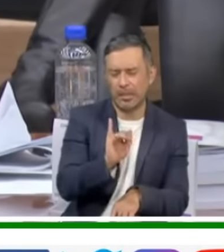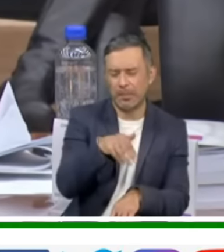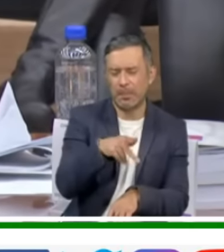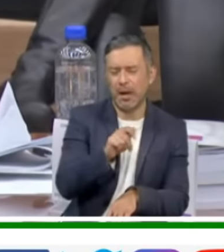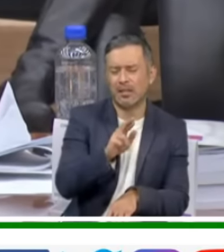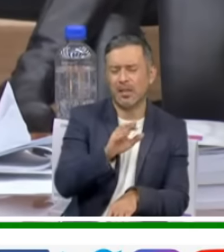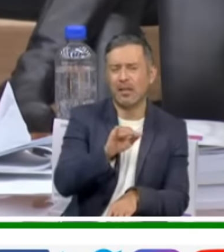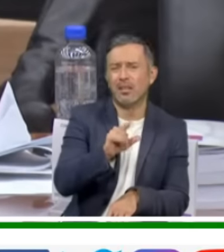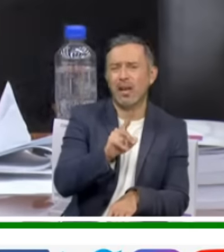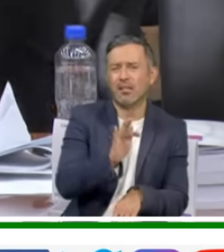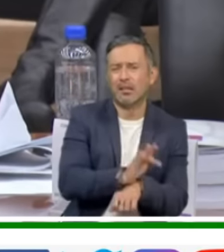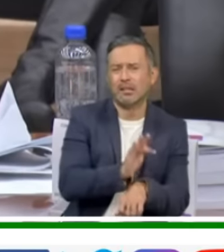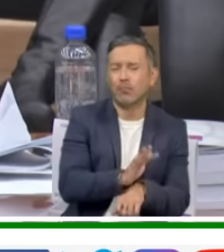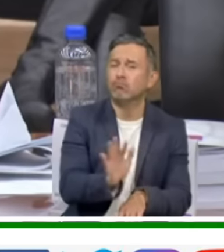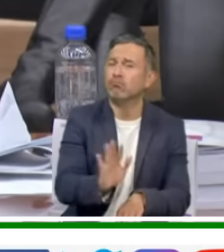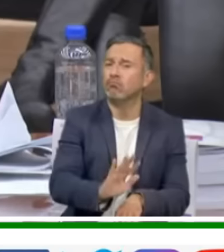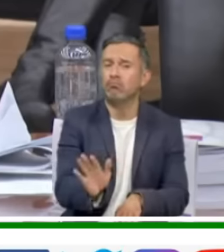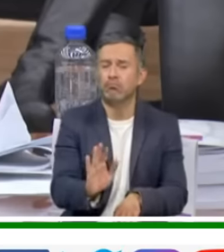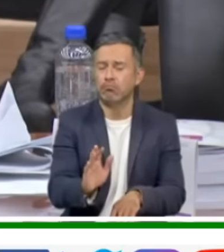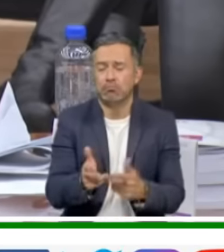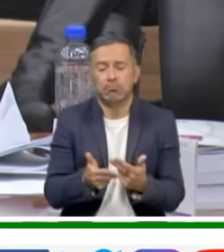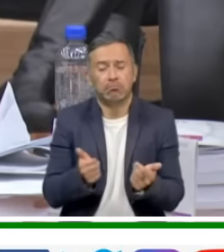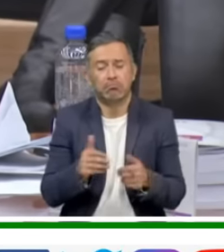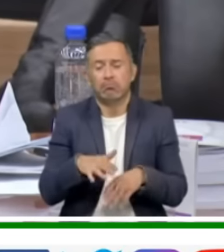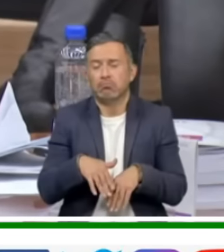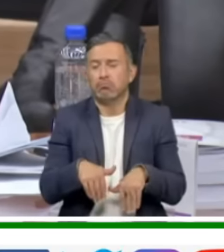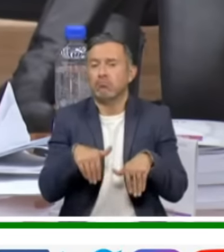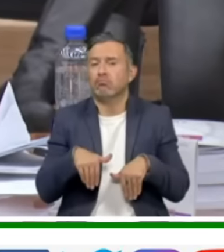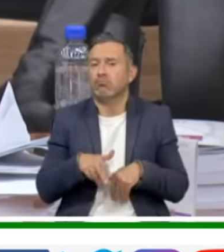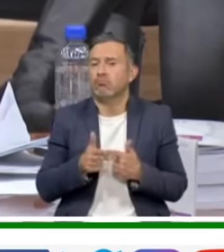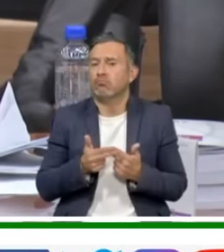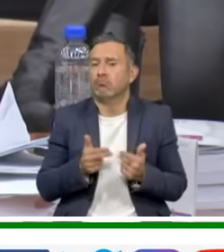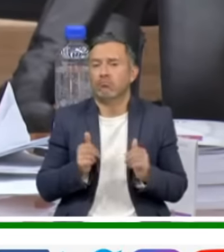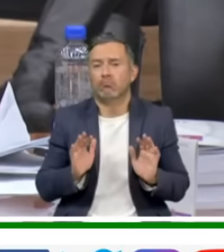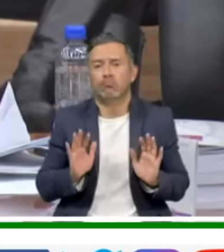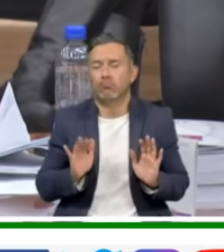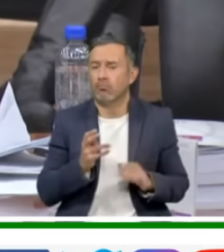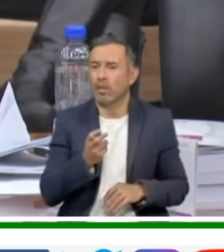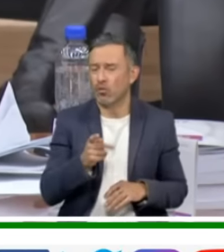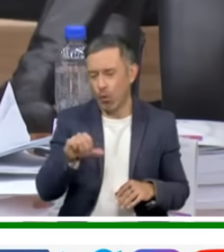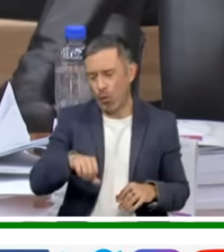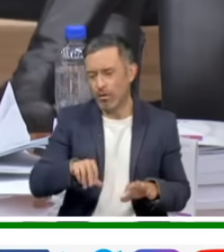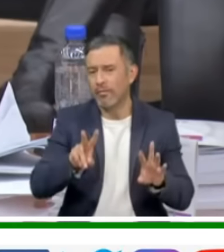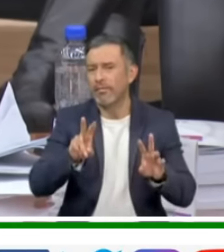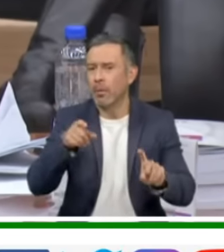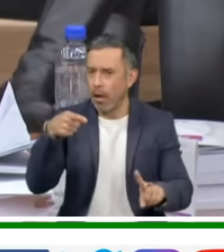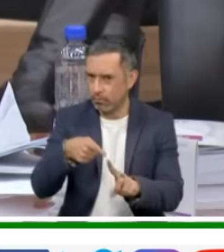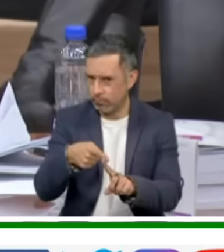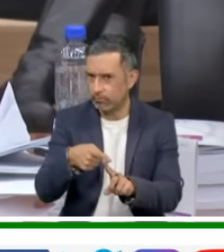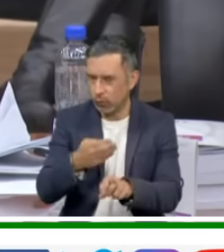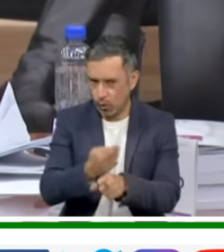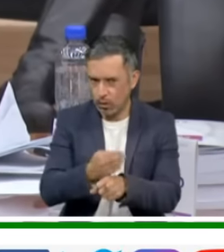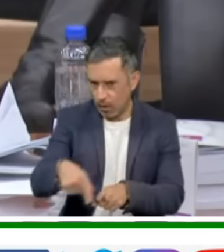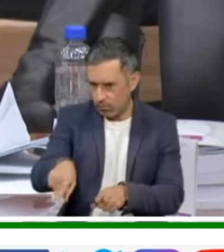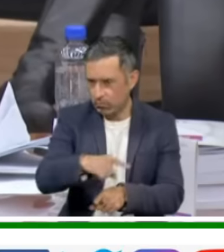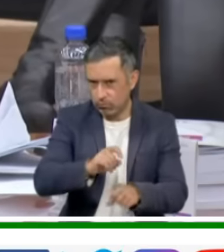tema central que nos ocupa hoy aquí y quisiera formularle